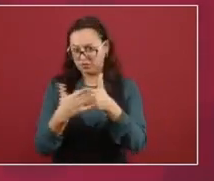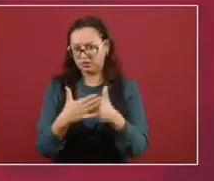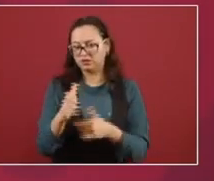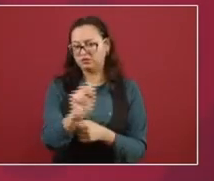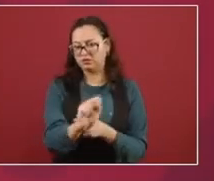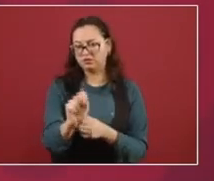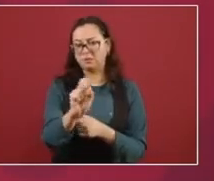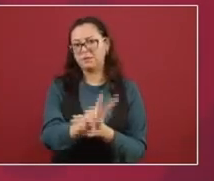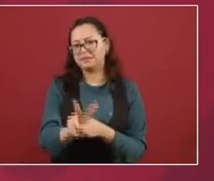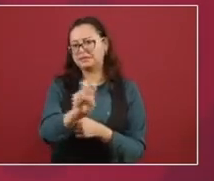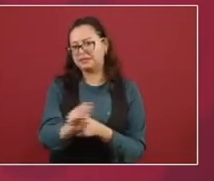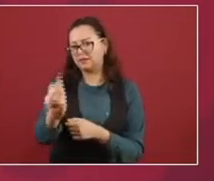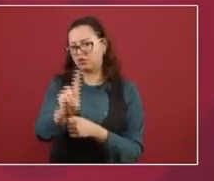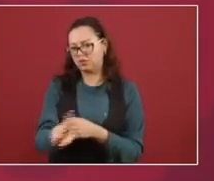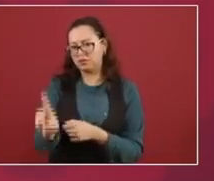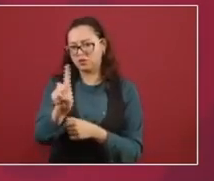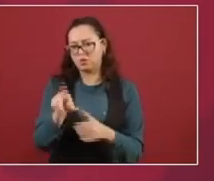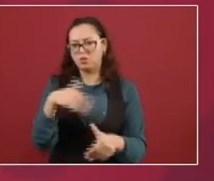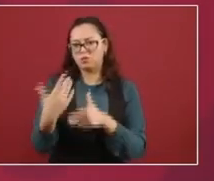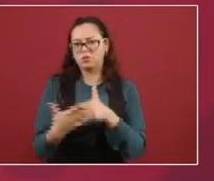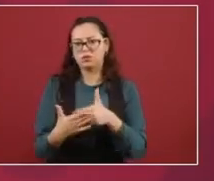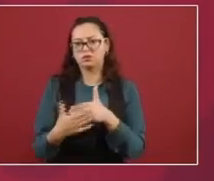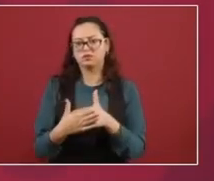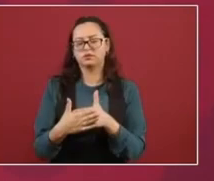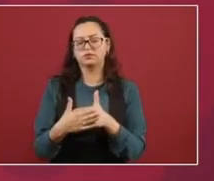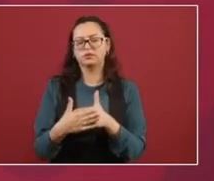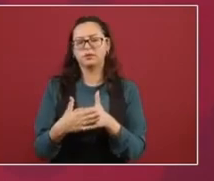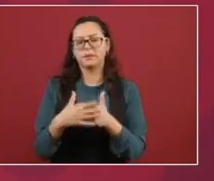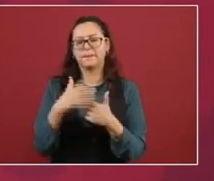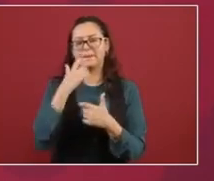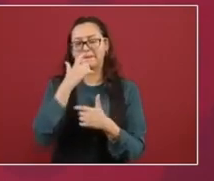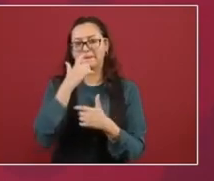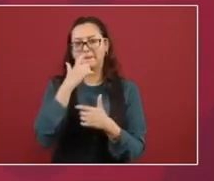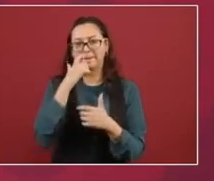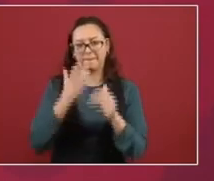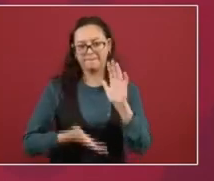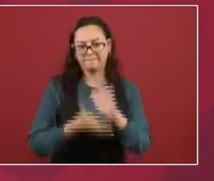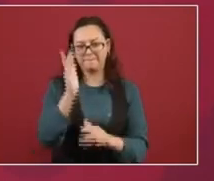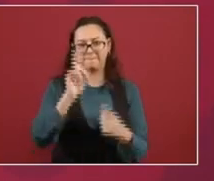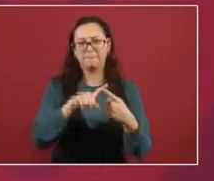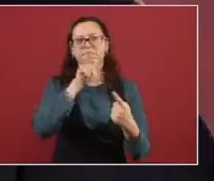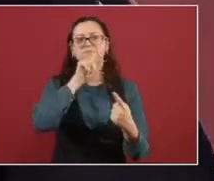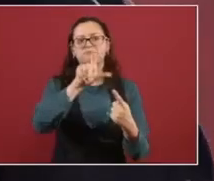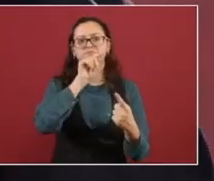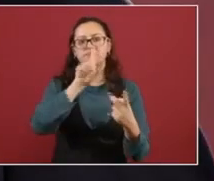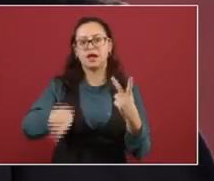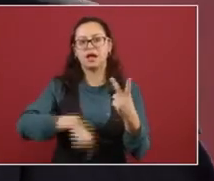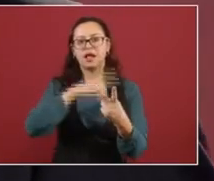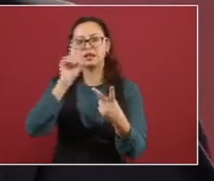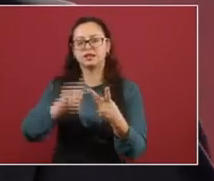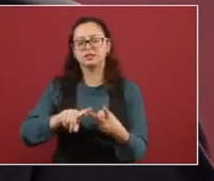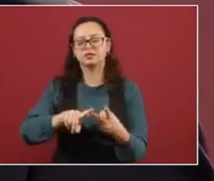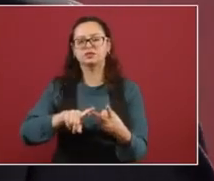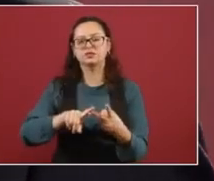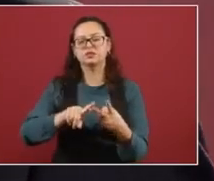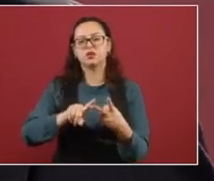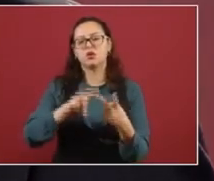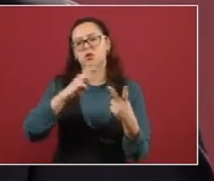semana lo vamos a dedicar a Jalisco, a Michoacán y